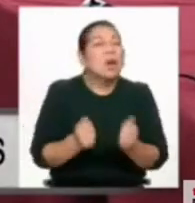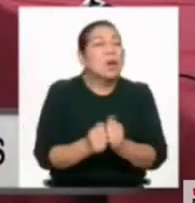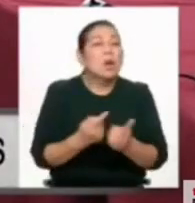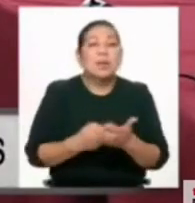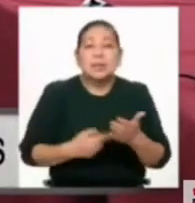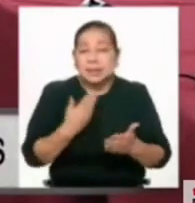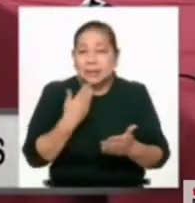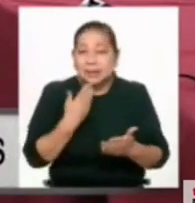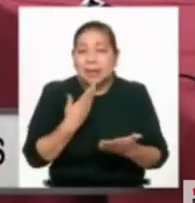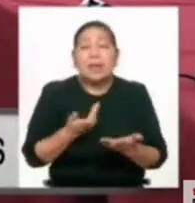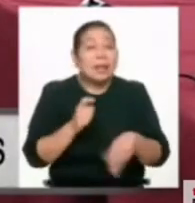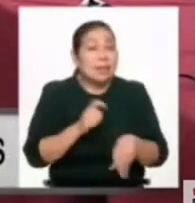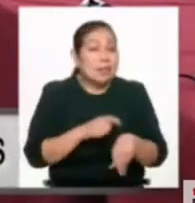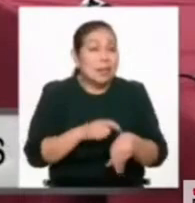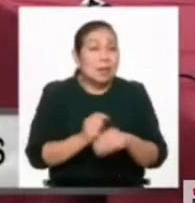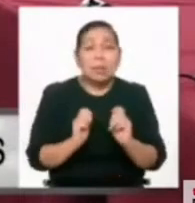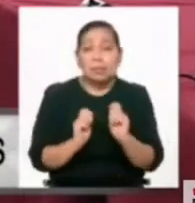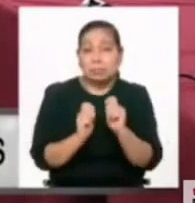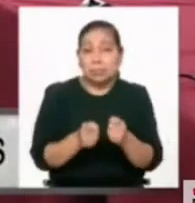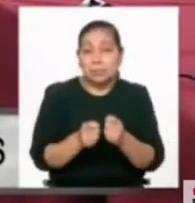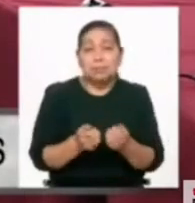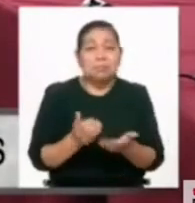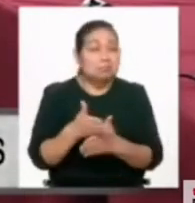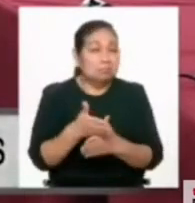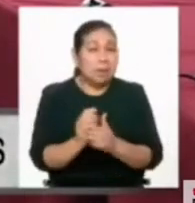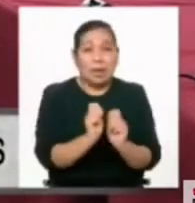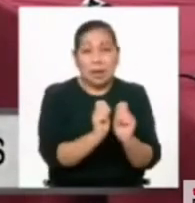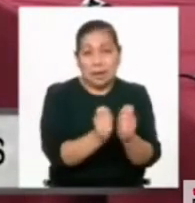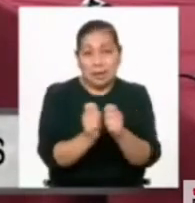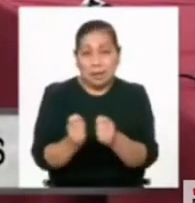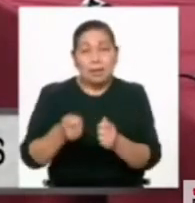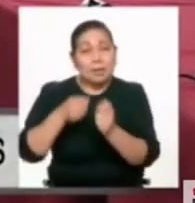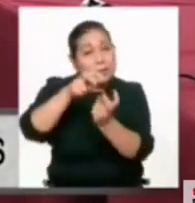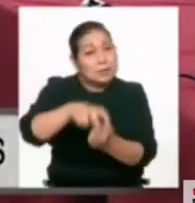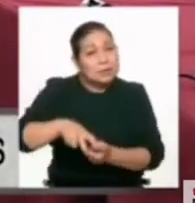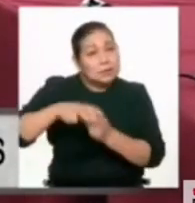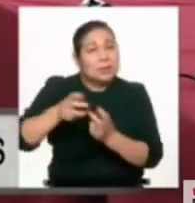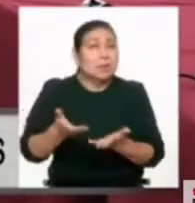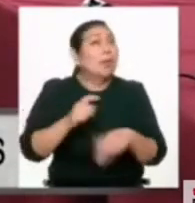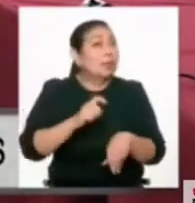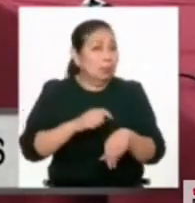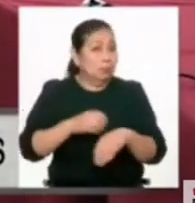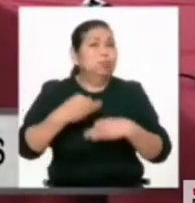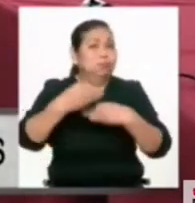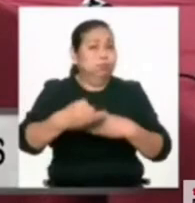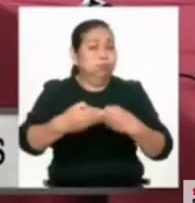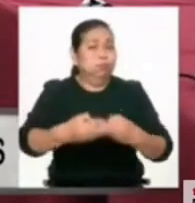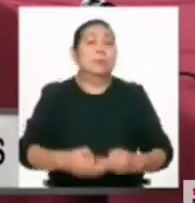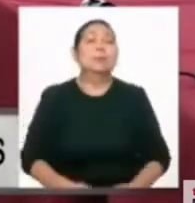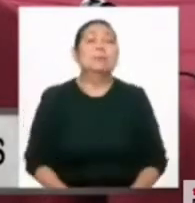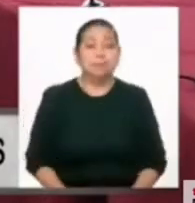directamente y en qué periodo se va a dar la repartición a cada uno de los agricultores, porque eso demanda también un tiempo